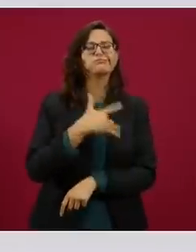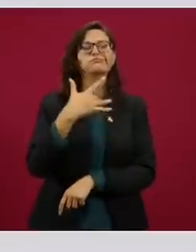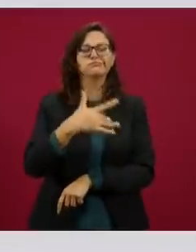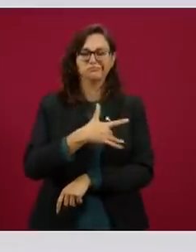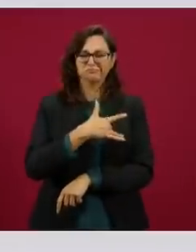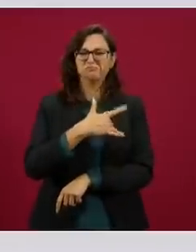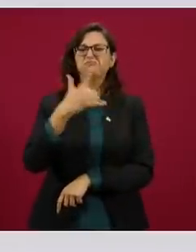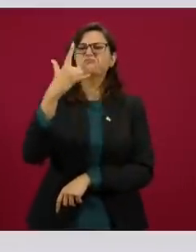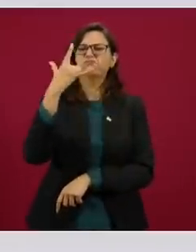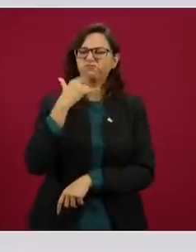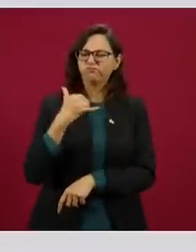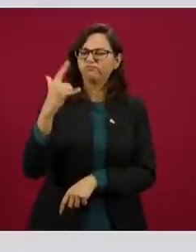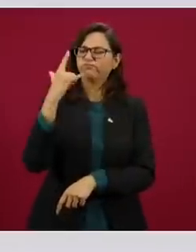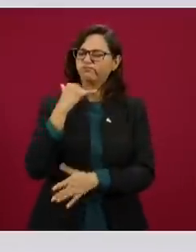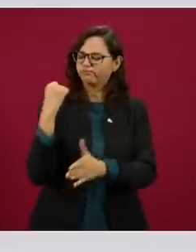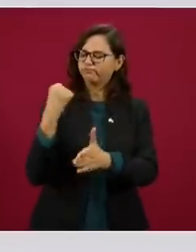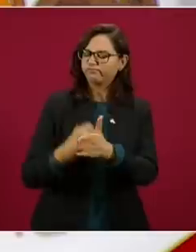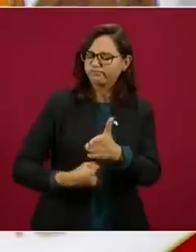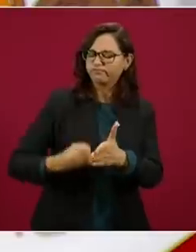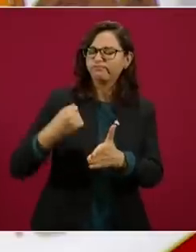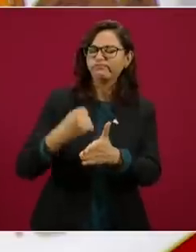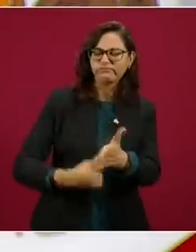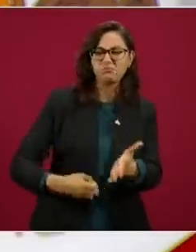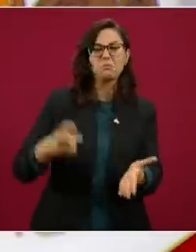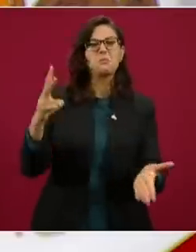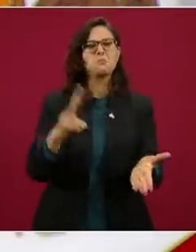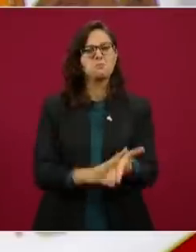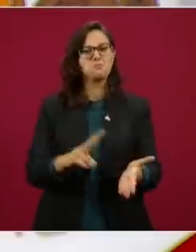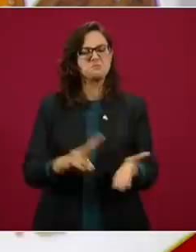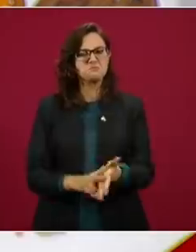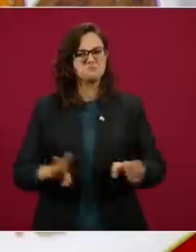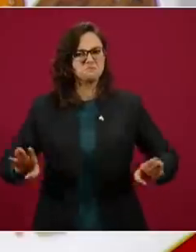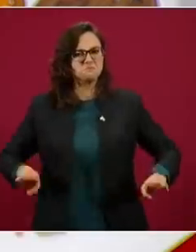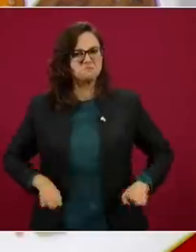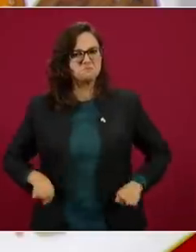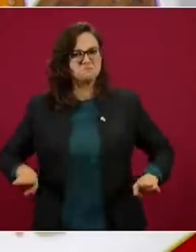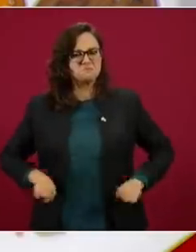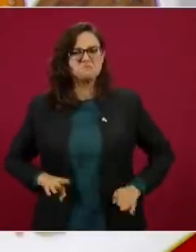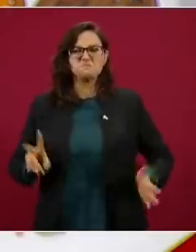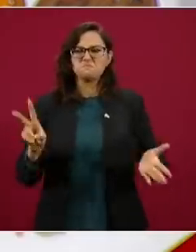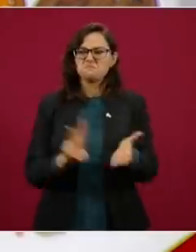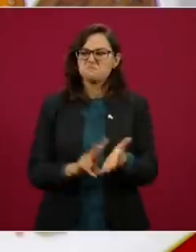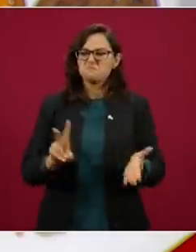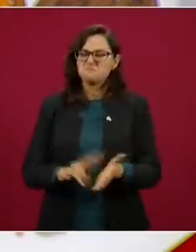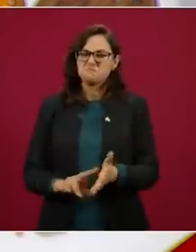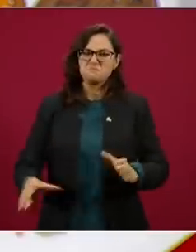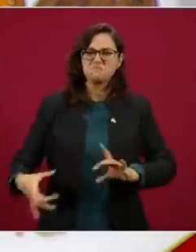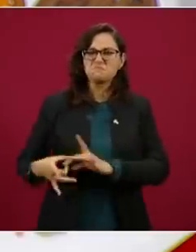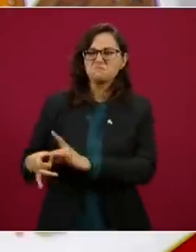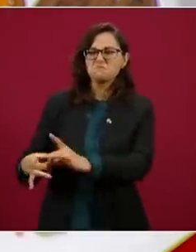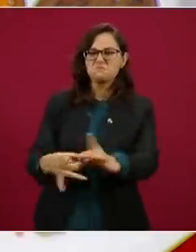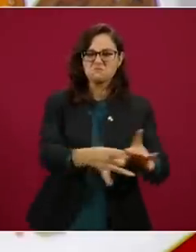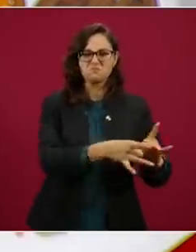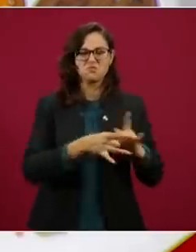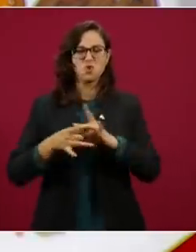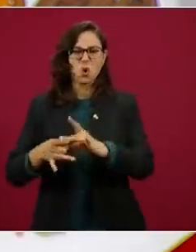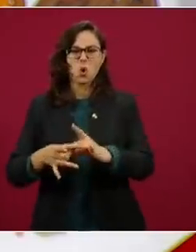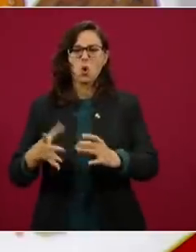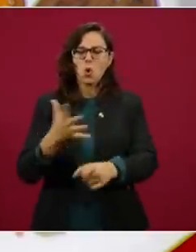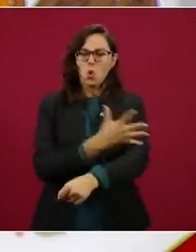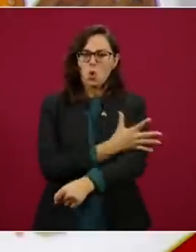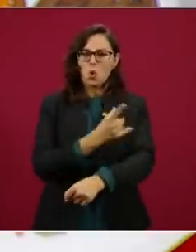luchar porque es uno lleno de valores de fraternidad de honorabilidad y de una sociedad